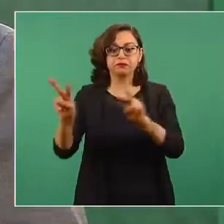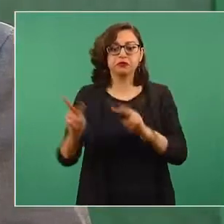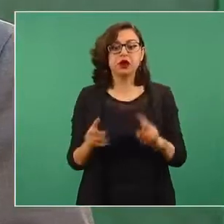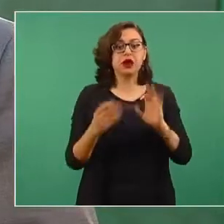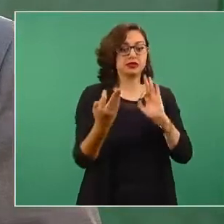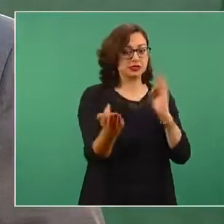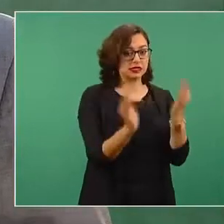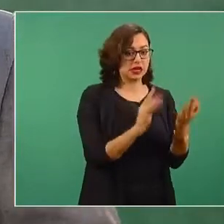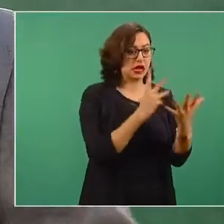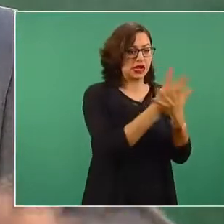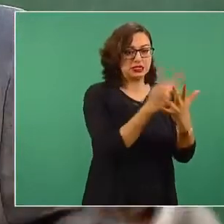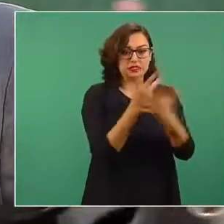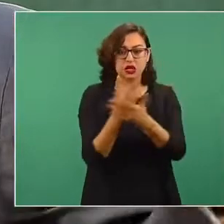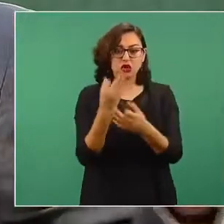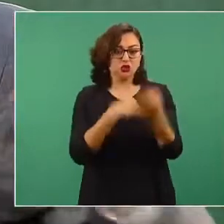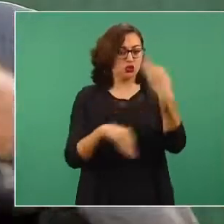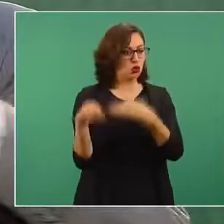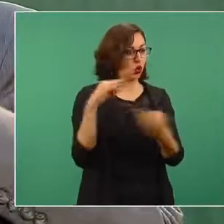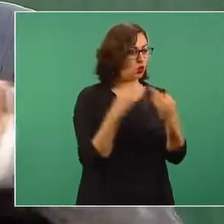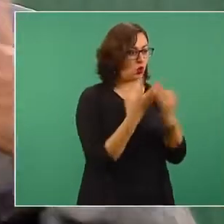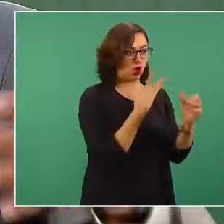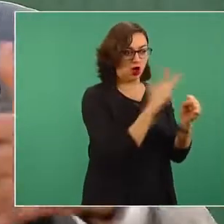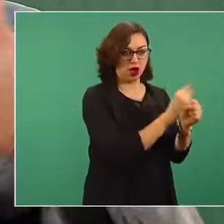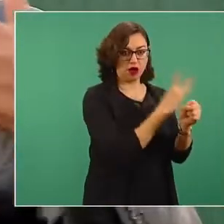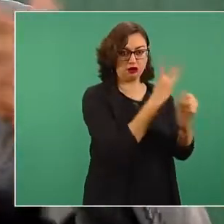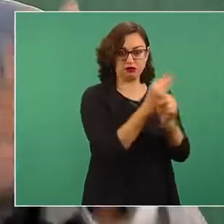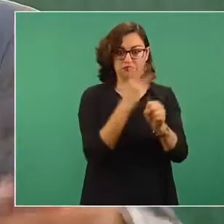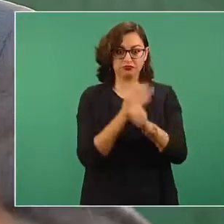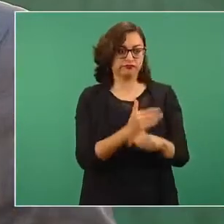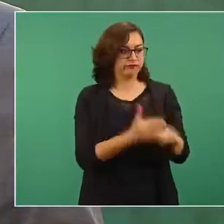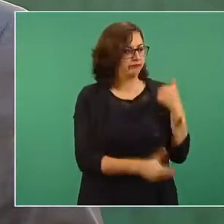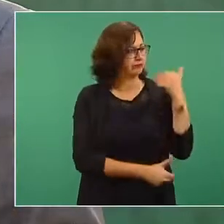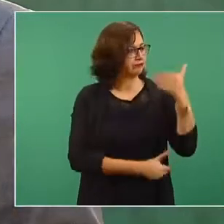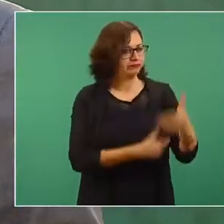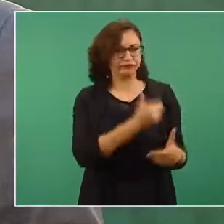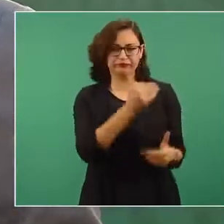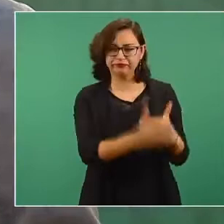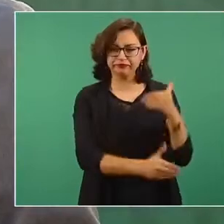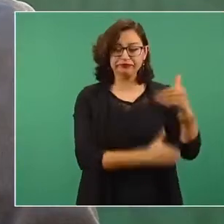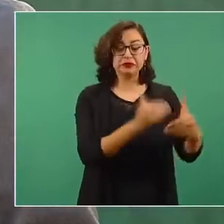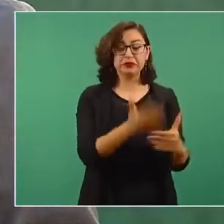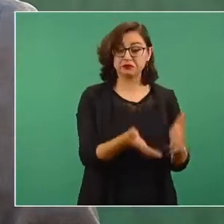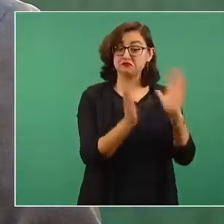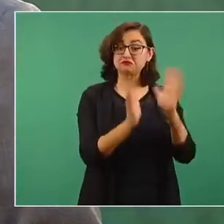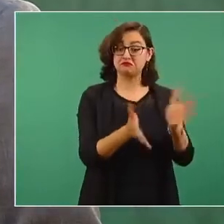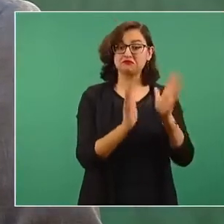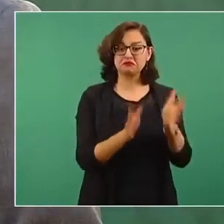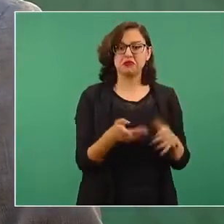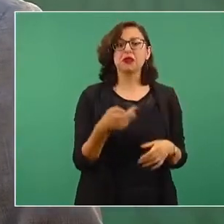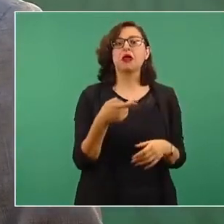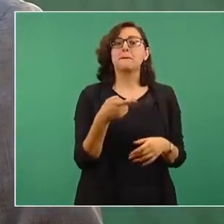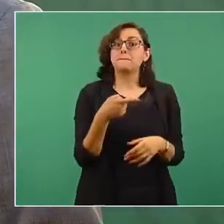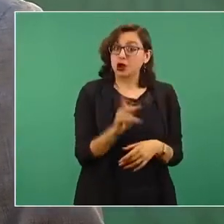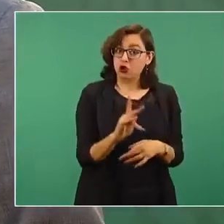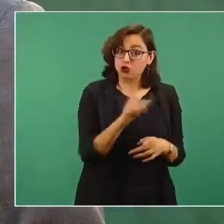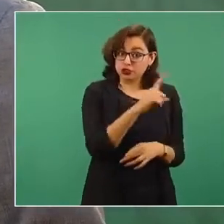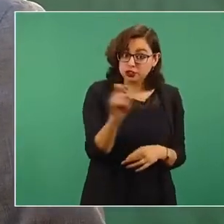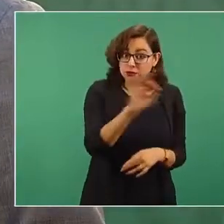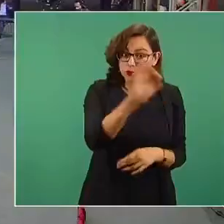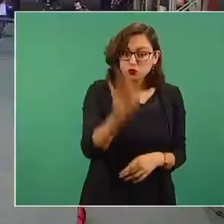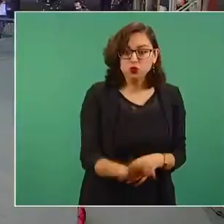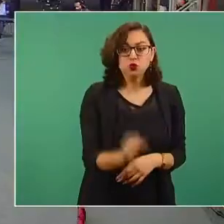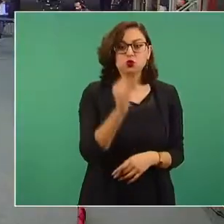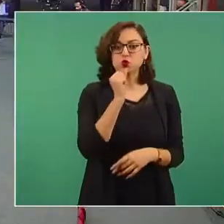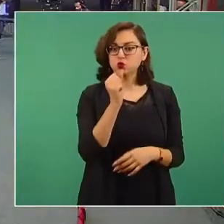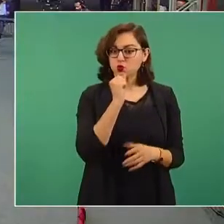cárceles, en fin, ya se avanzó mucho en la reconstrucción, pero falta todavía. Presidente,